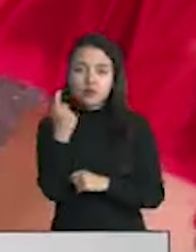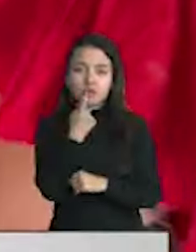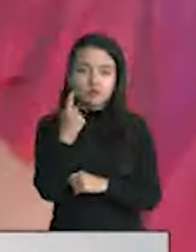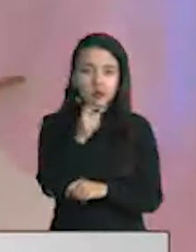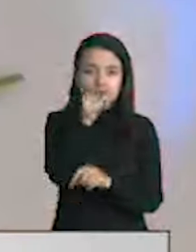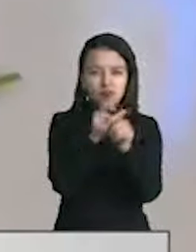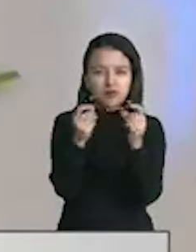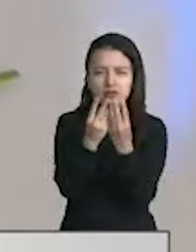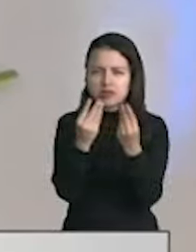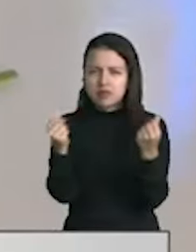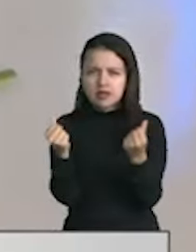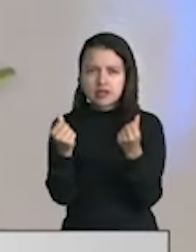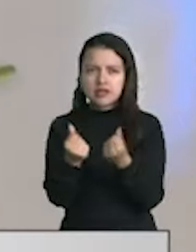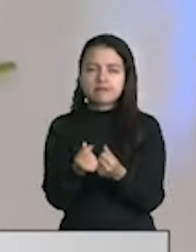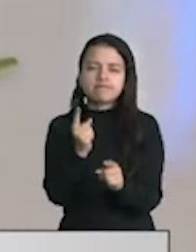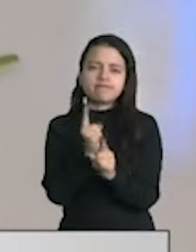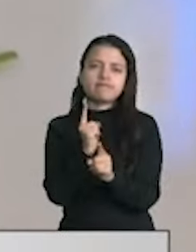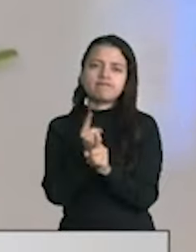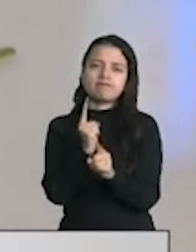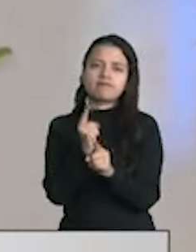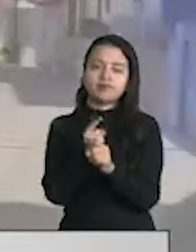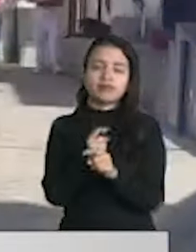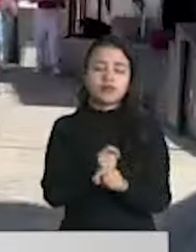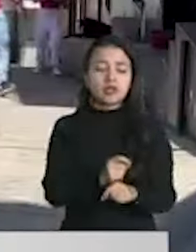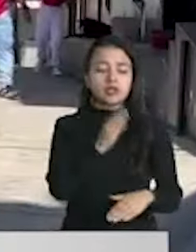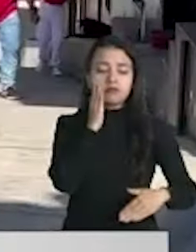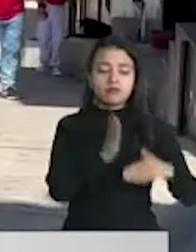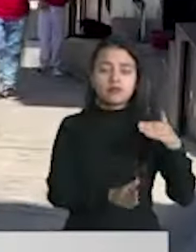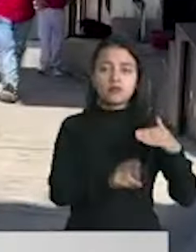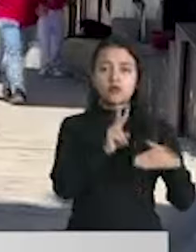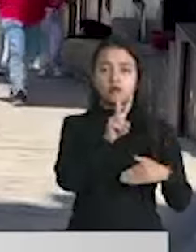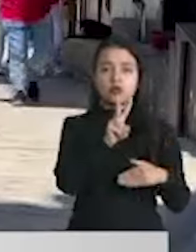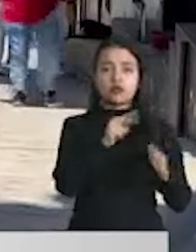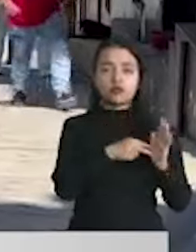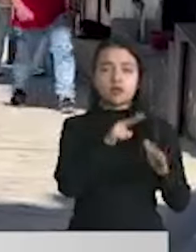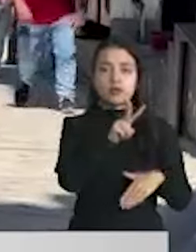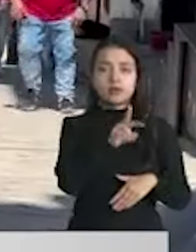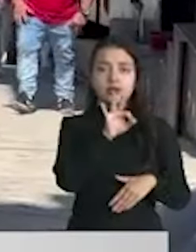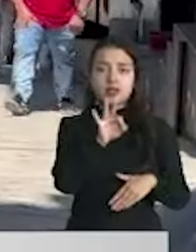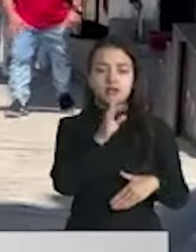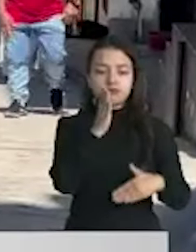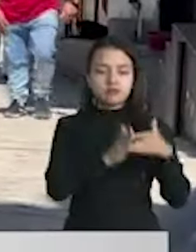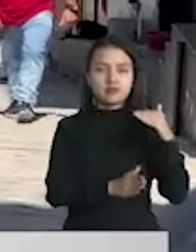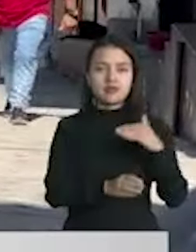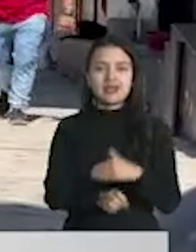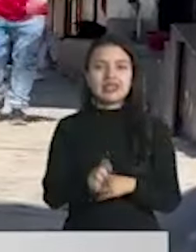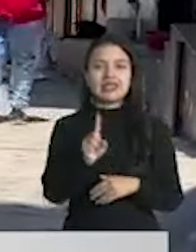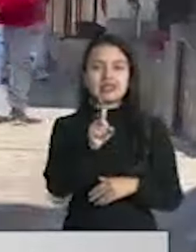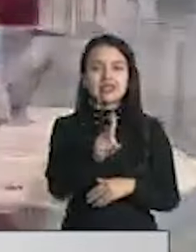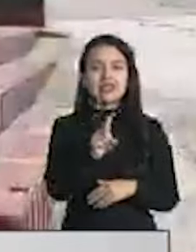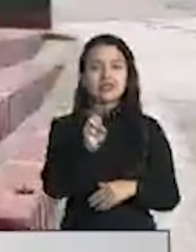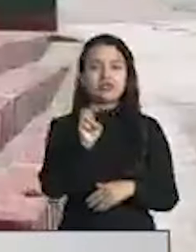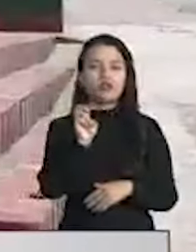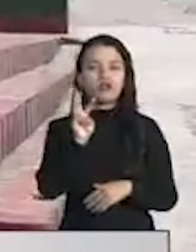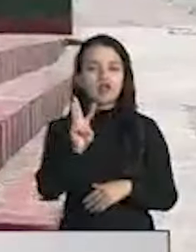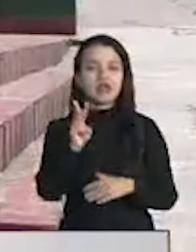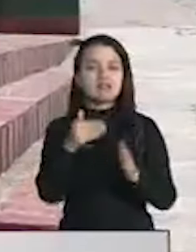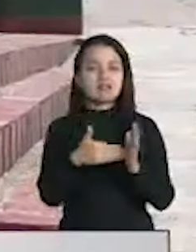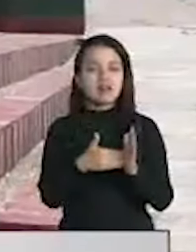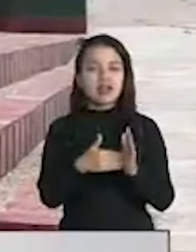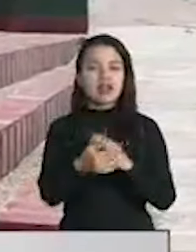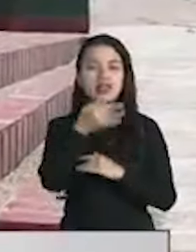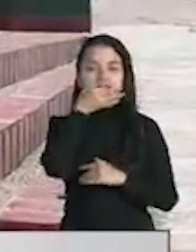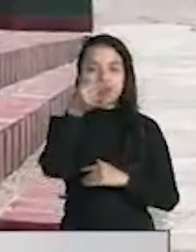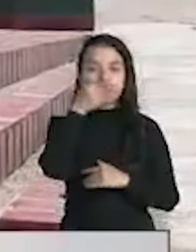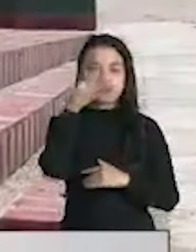dadas por desaparecidas confirmó que cerró el 2023 con un universo de 103.000 casos por desaparición e incrementó en